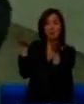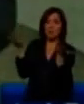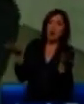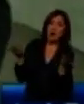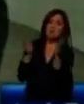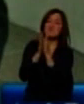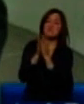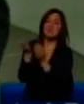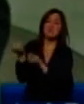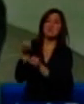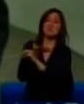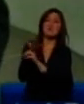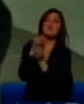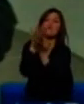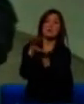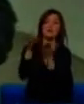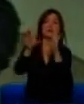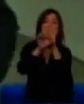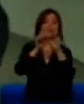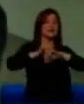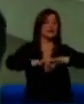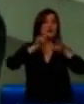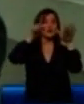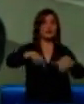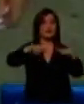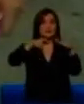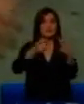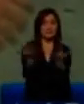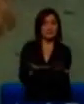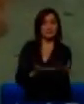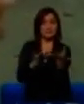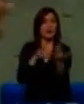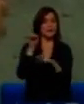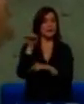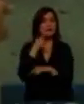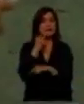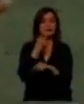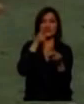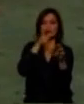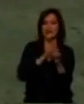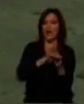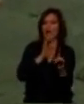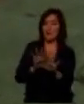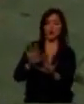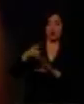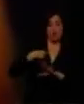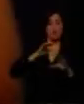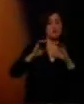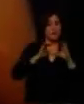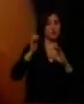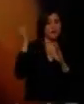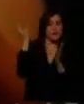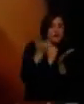que nos dé su versión. La ley nos da 6 meses para receptarla. La chica advierte que tiene grabaciones de